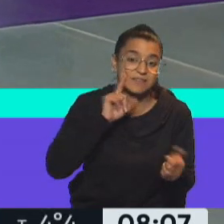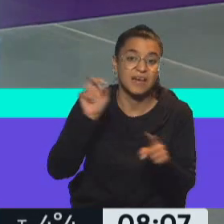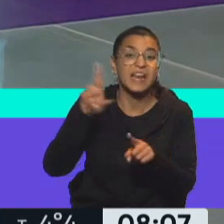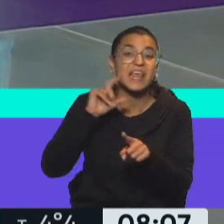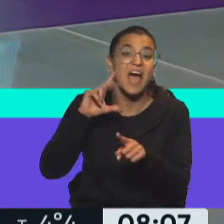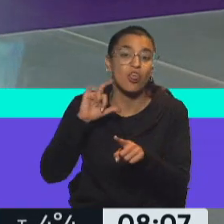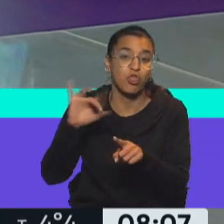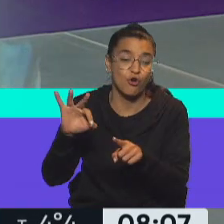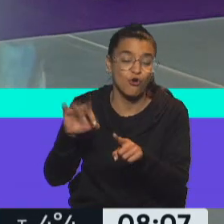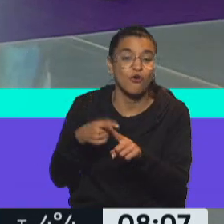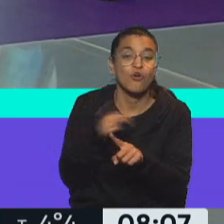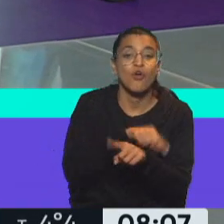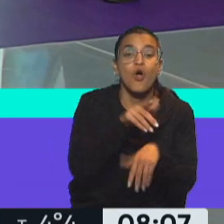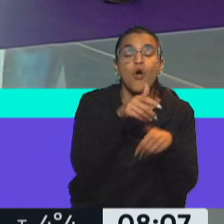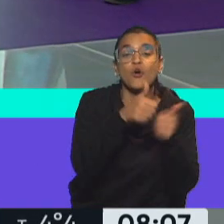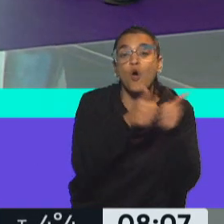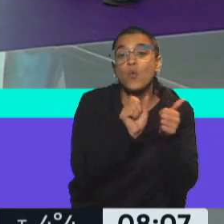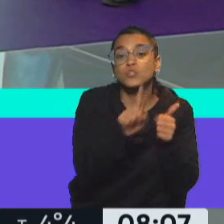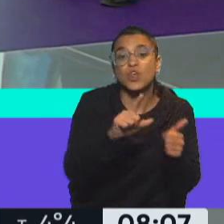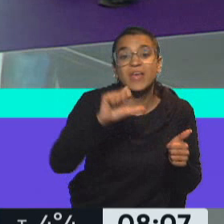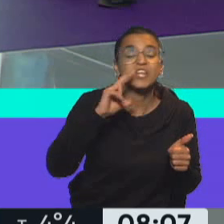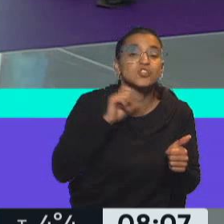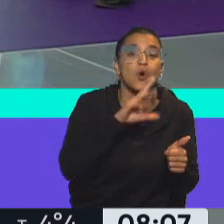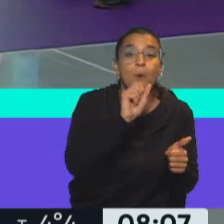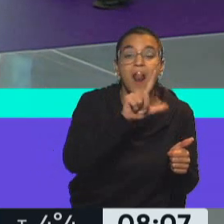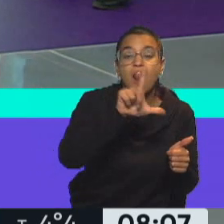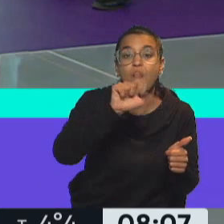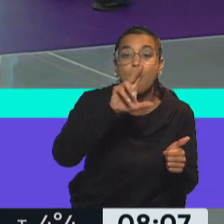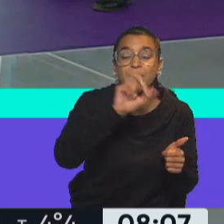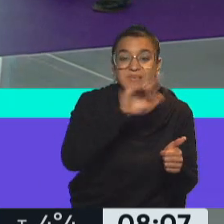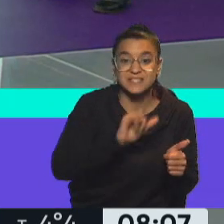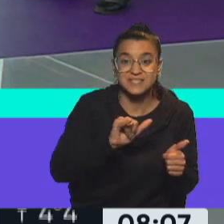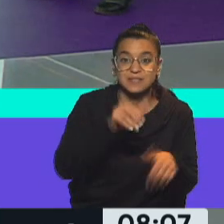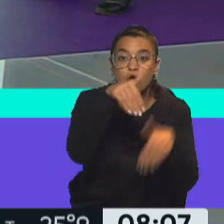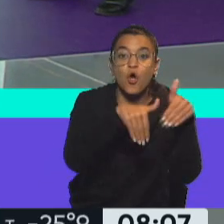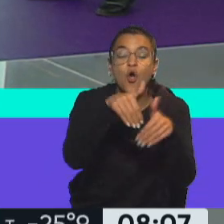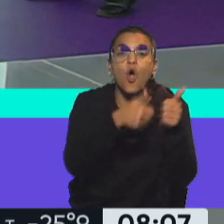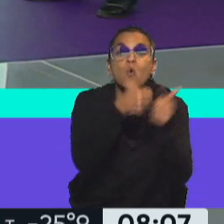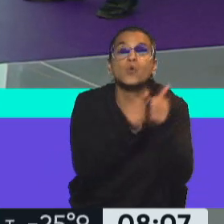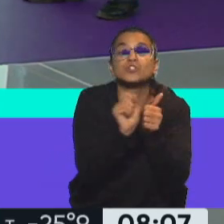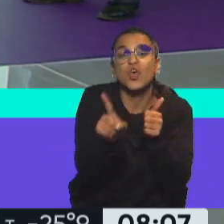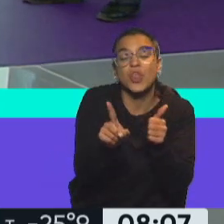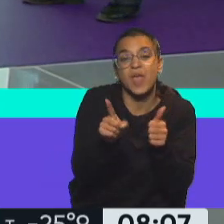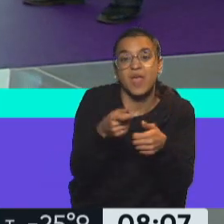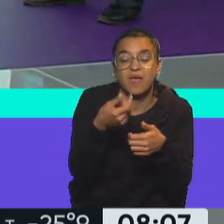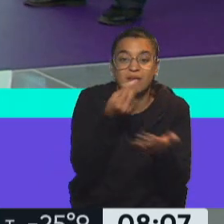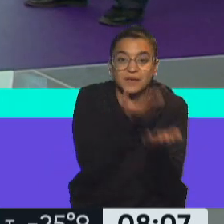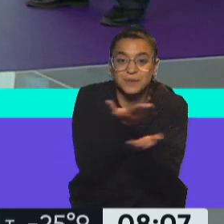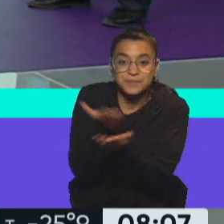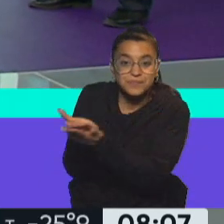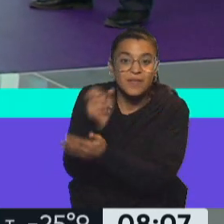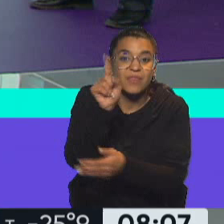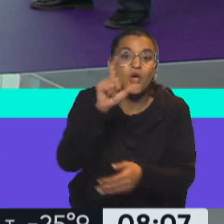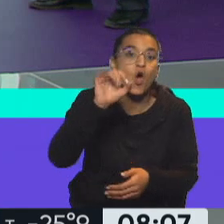Lorenzetti. Y el concurso de Cristóbal López parece ser el concurso de acreedores de Oil Combustibles. ¿Hay alguna prueba de que la reunión